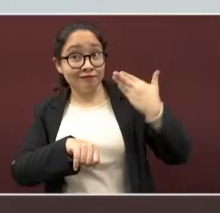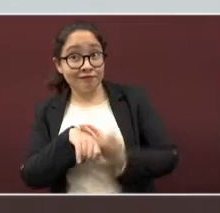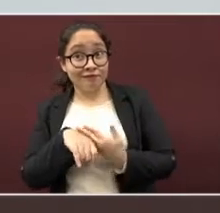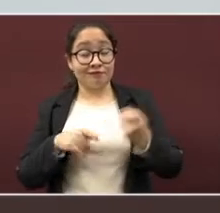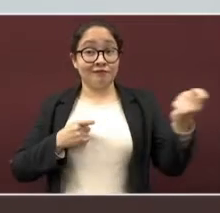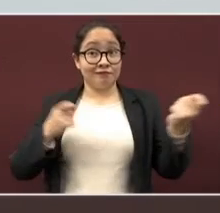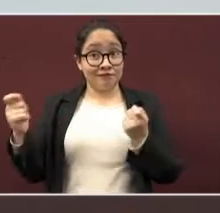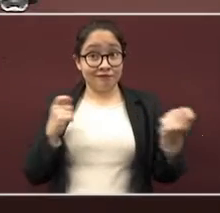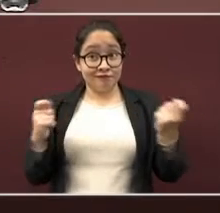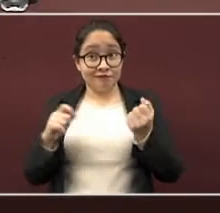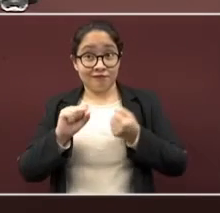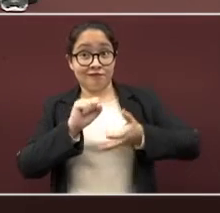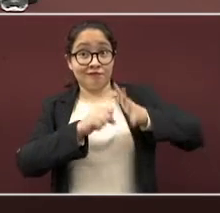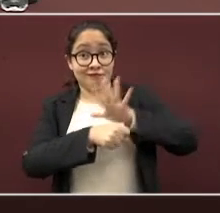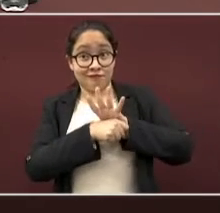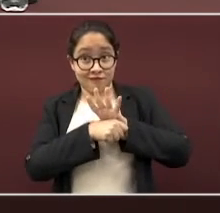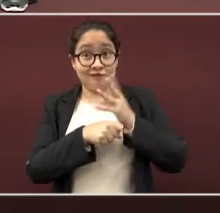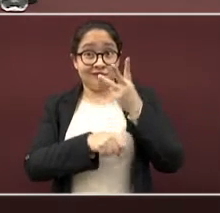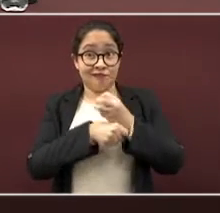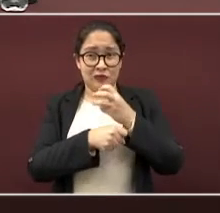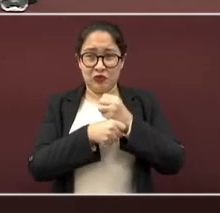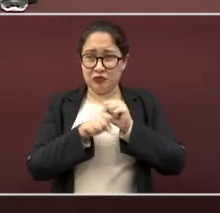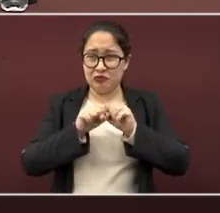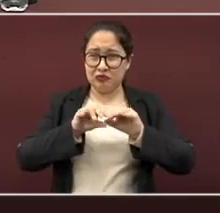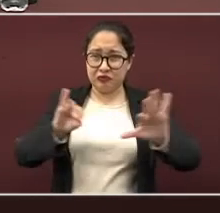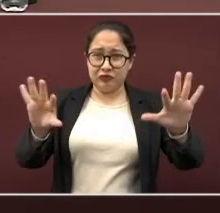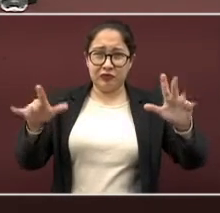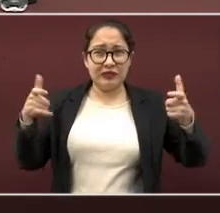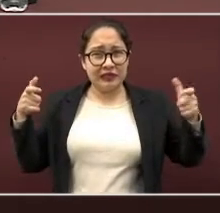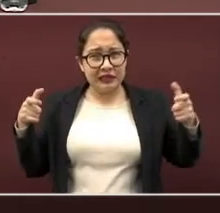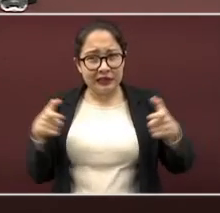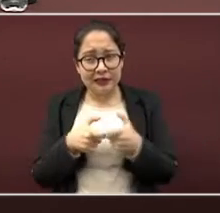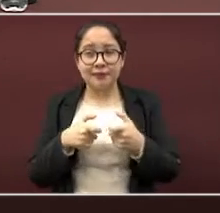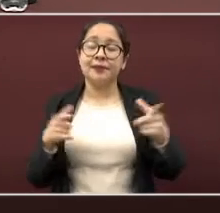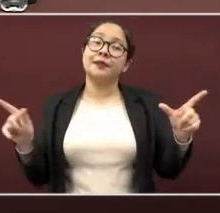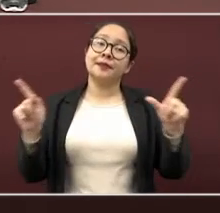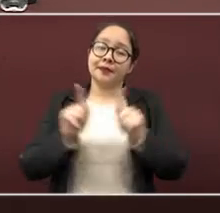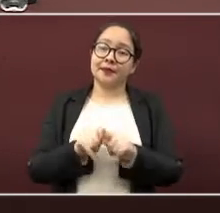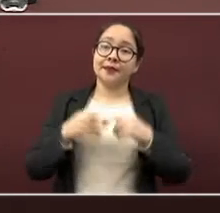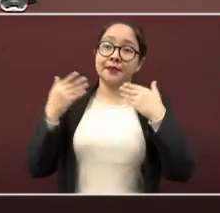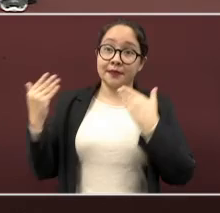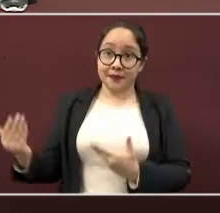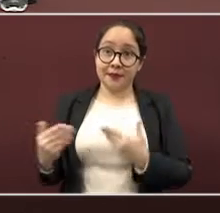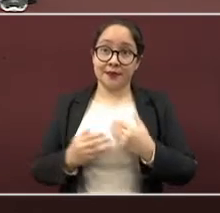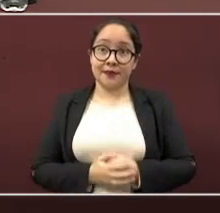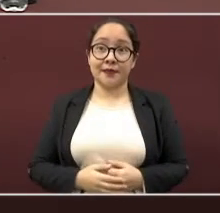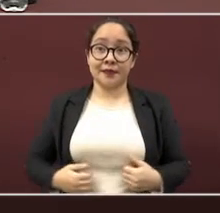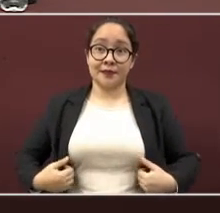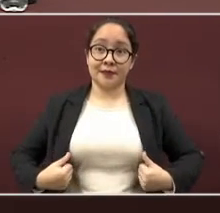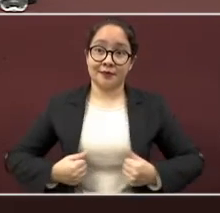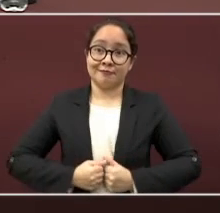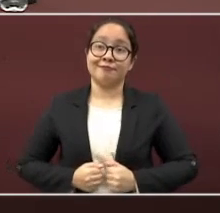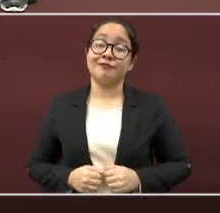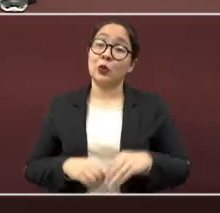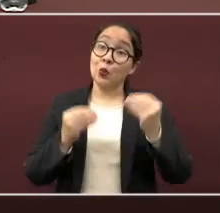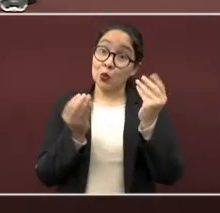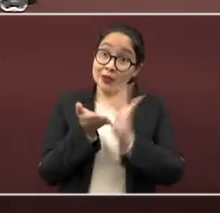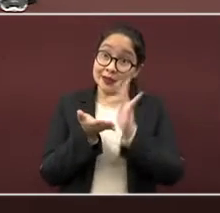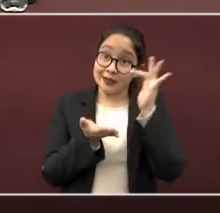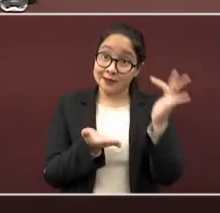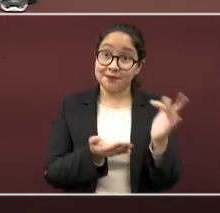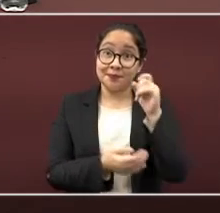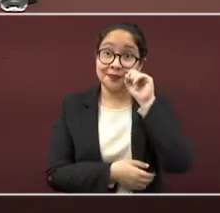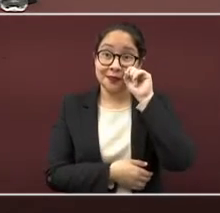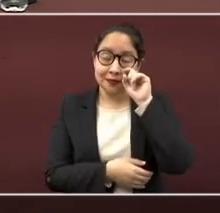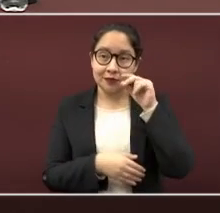ola por mi parte es todo regreso a la voz al doctor roberto ramos a los muchísimas gracias